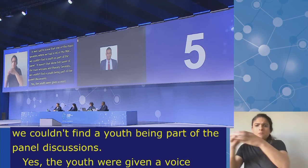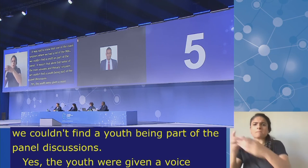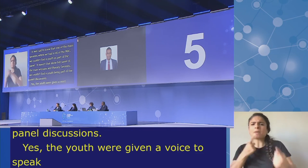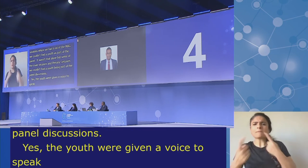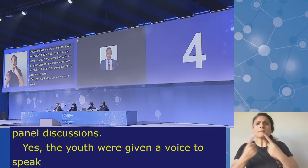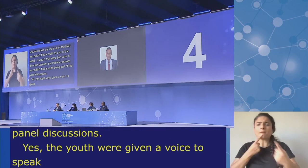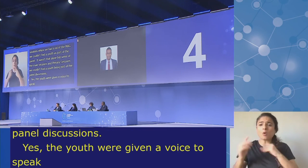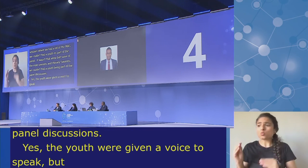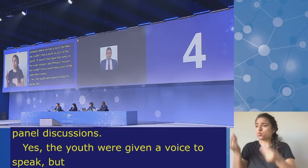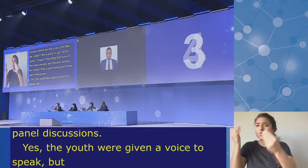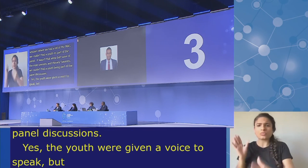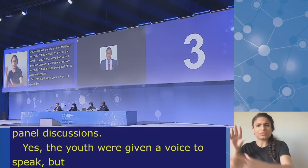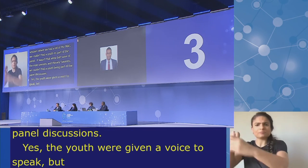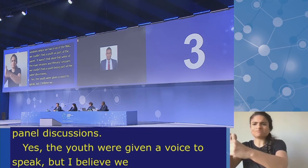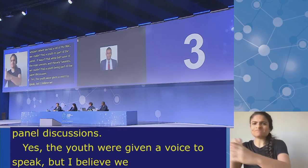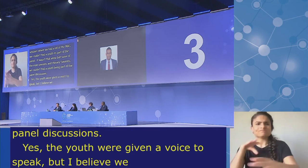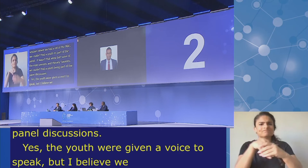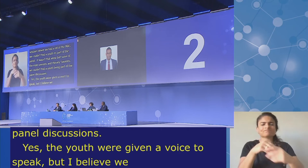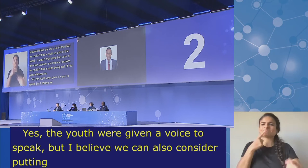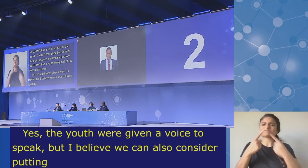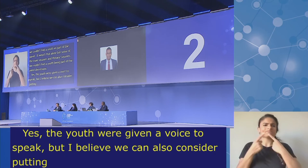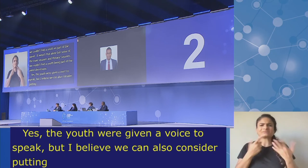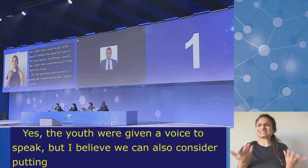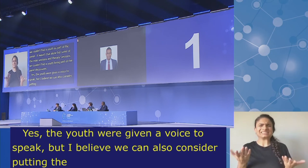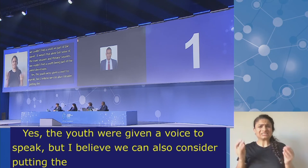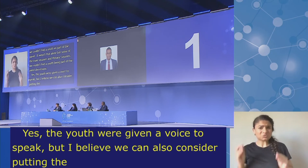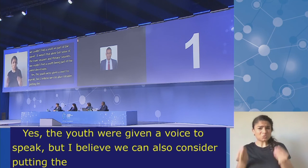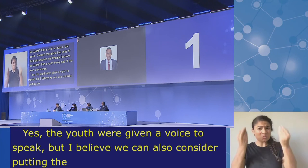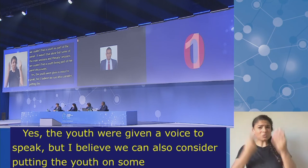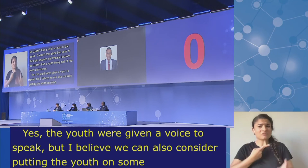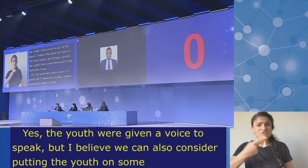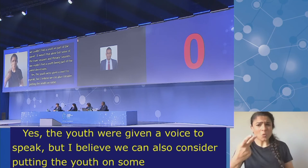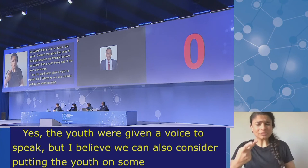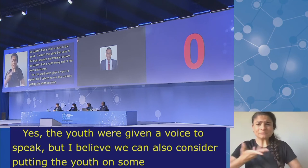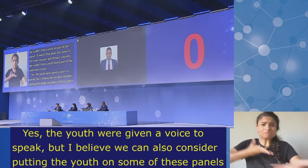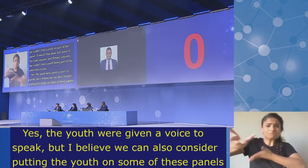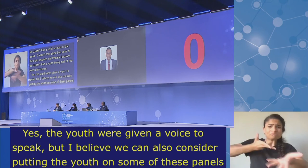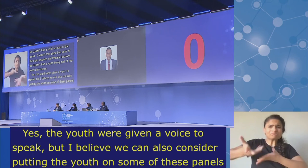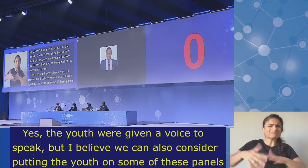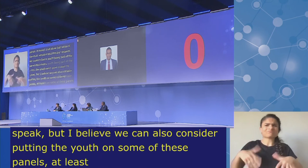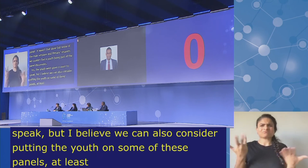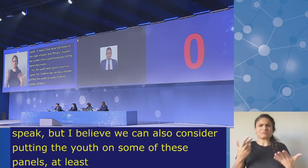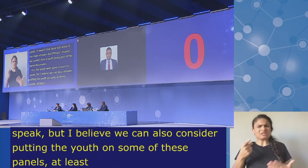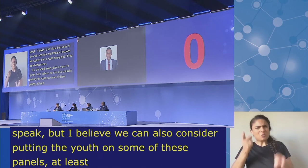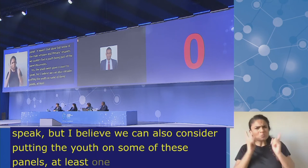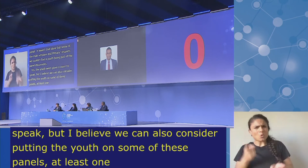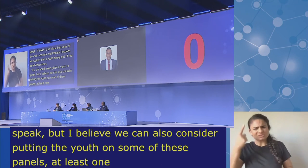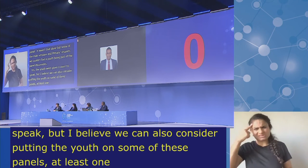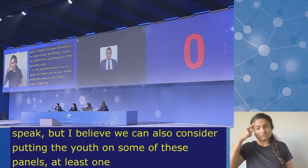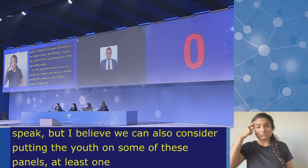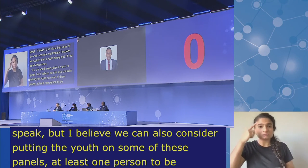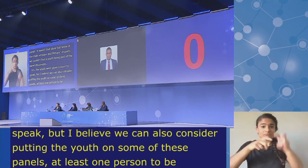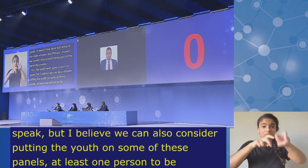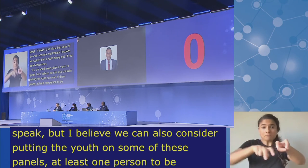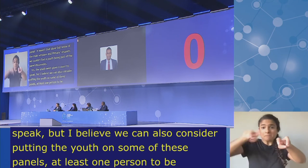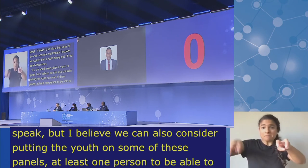sesiones de la MAG no estaban presentes personas jóvenes. Obviamente había muchos jóvenes